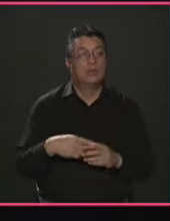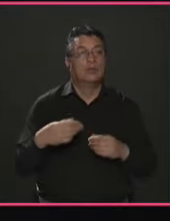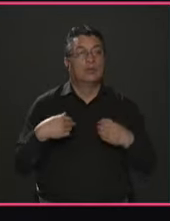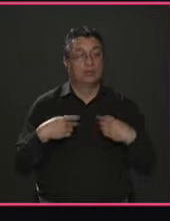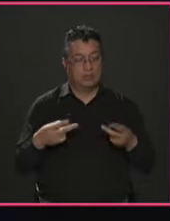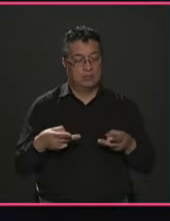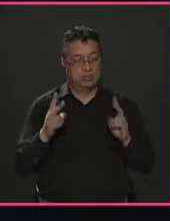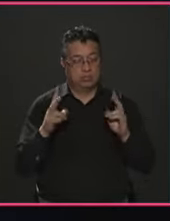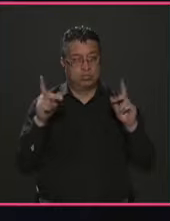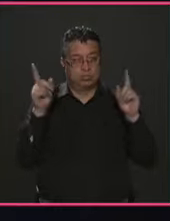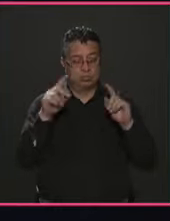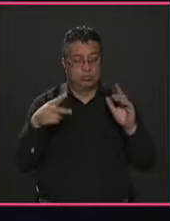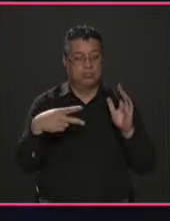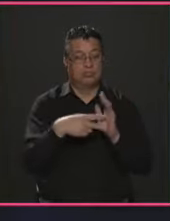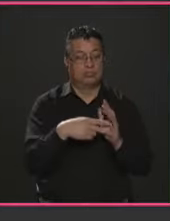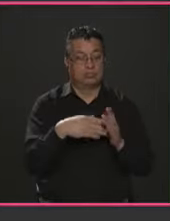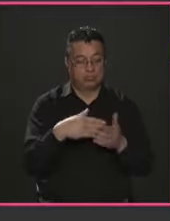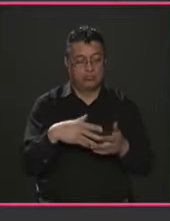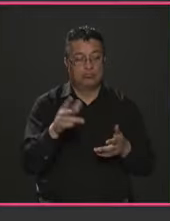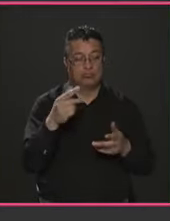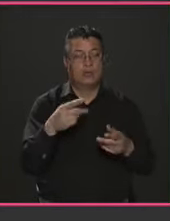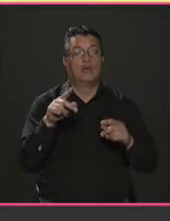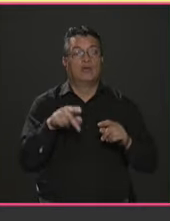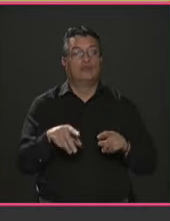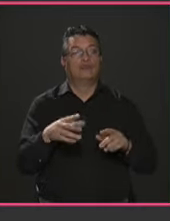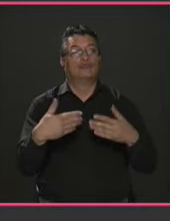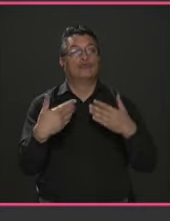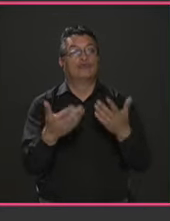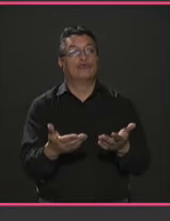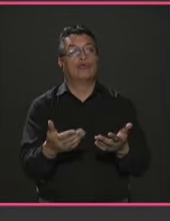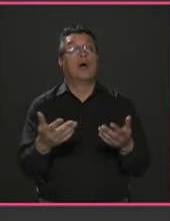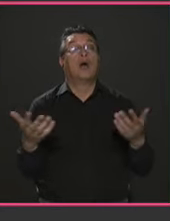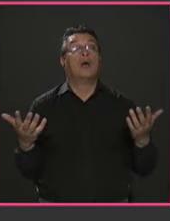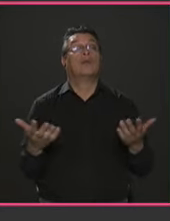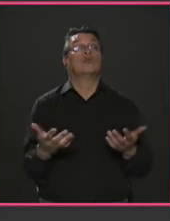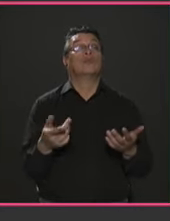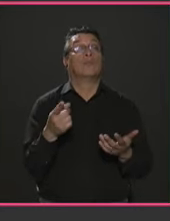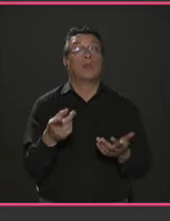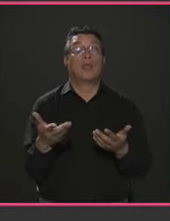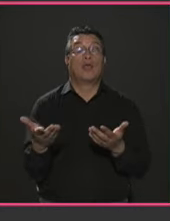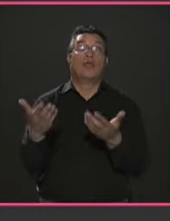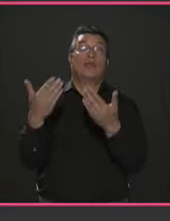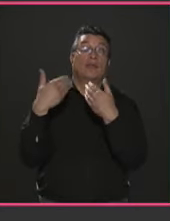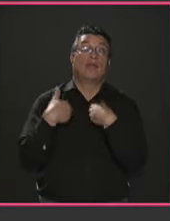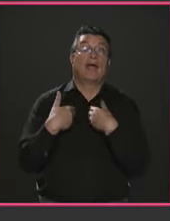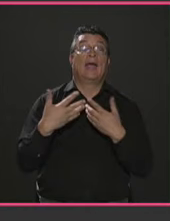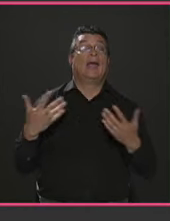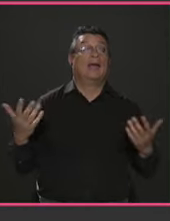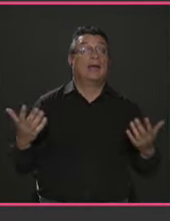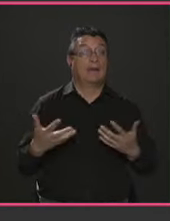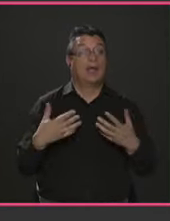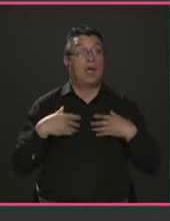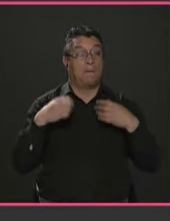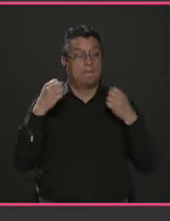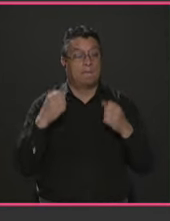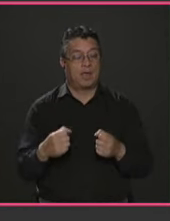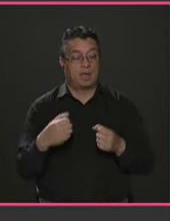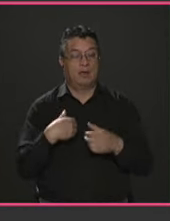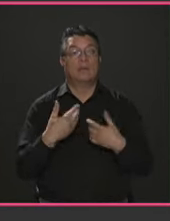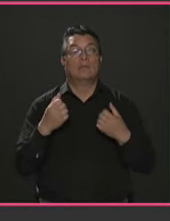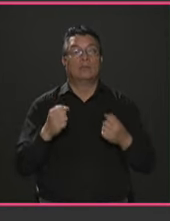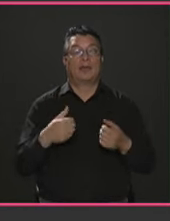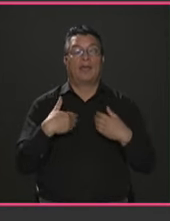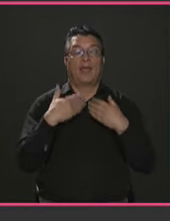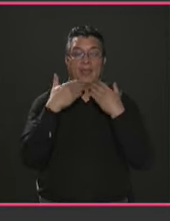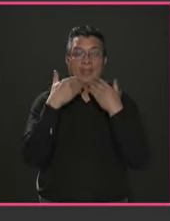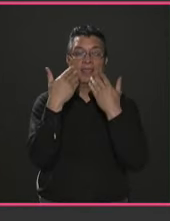brindan electricidad a la parrilla entonces lo que se obtiene es para poder